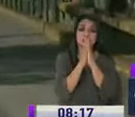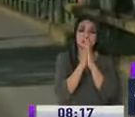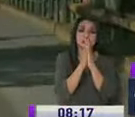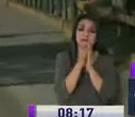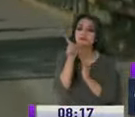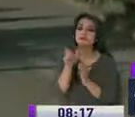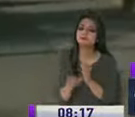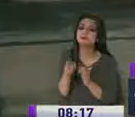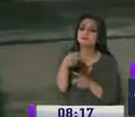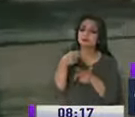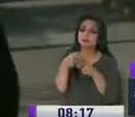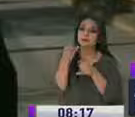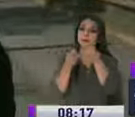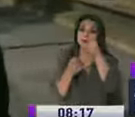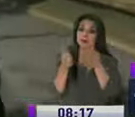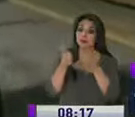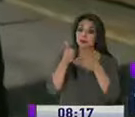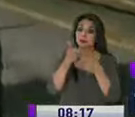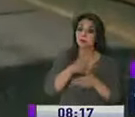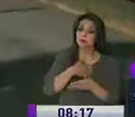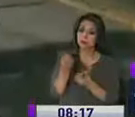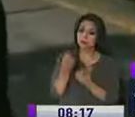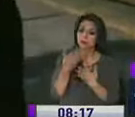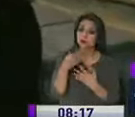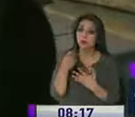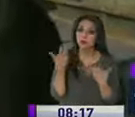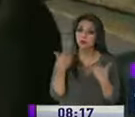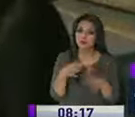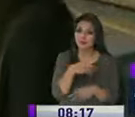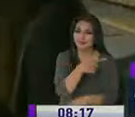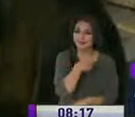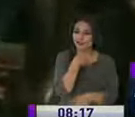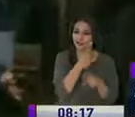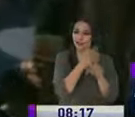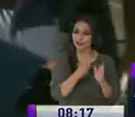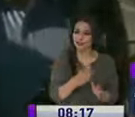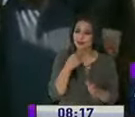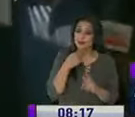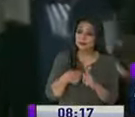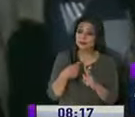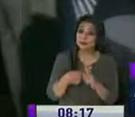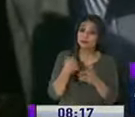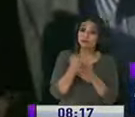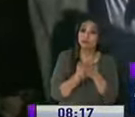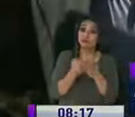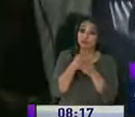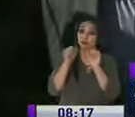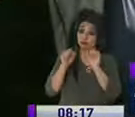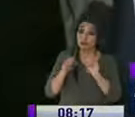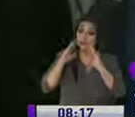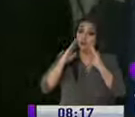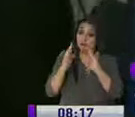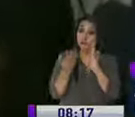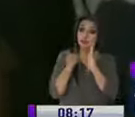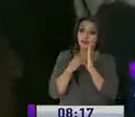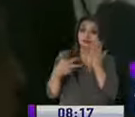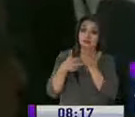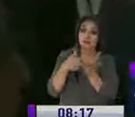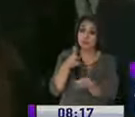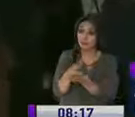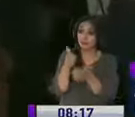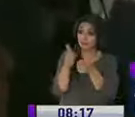con su nombre y apellido, coménteme entonces, ustedes, como decía la concejala, han luchado meses para que se les vuelva a habilitar una parada en